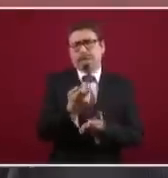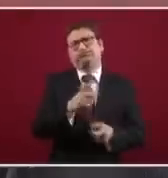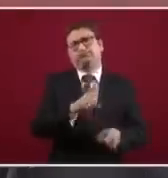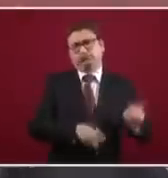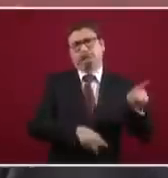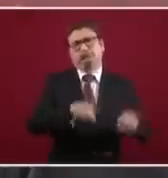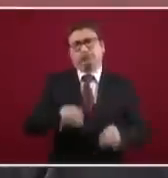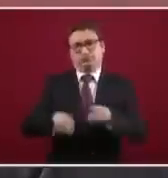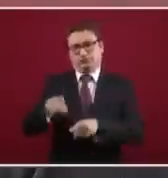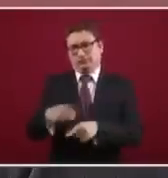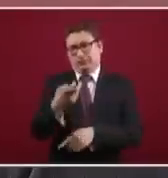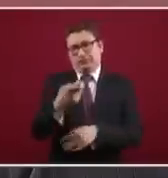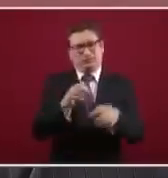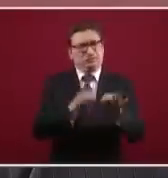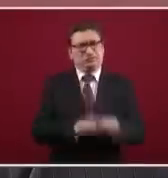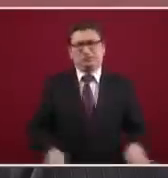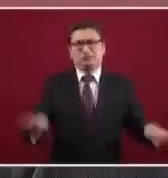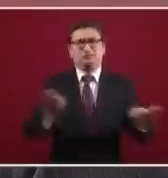Eso es importante.